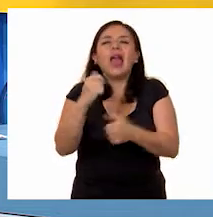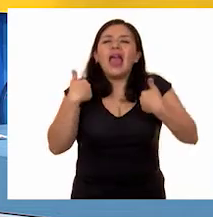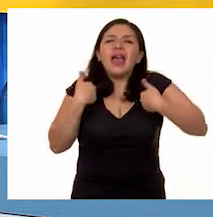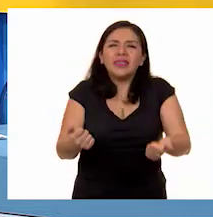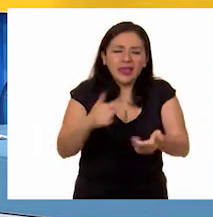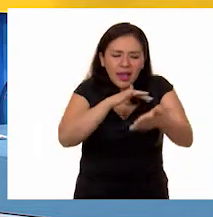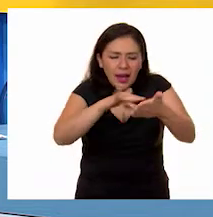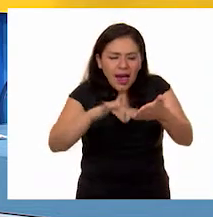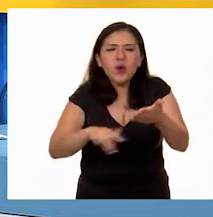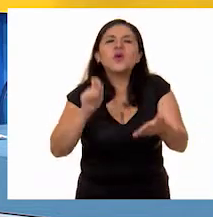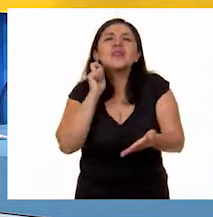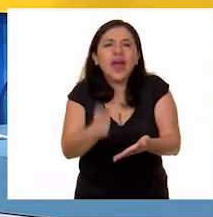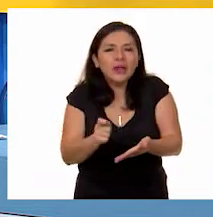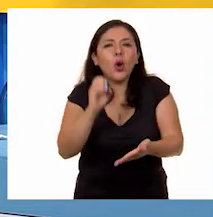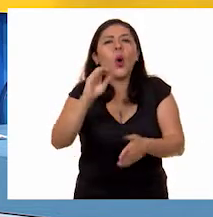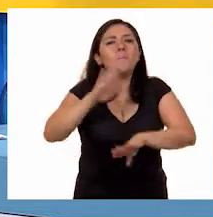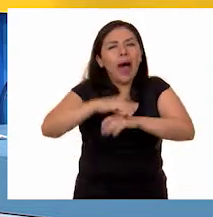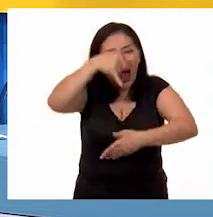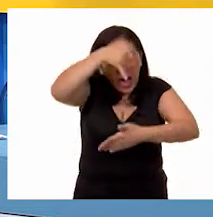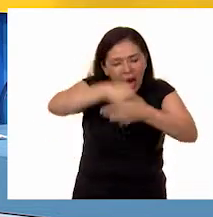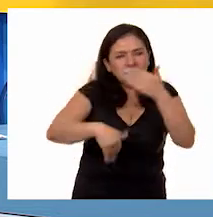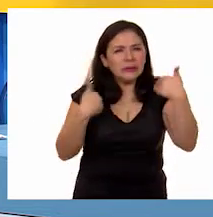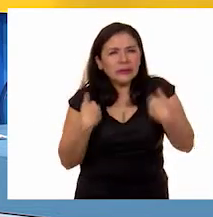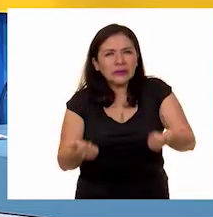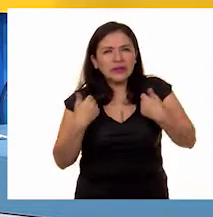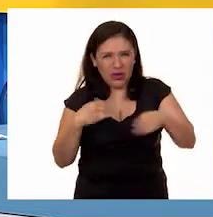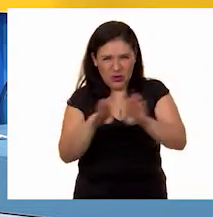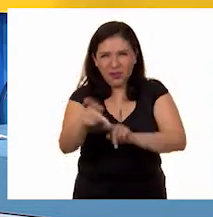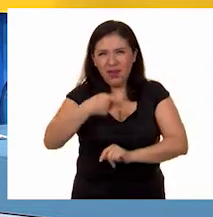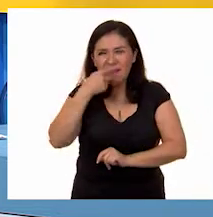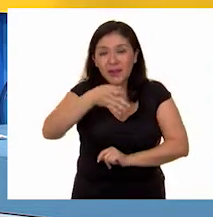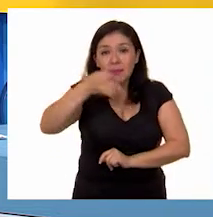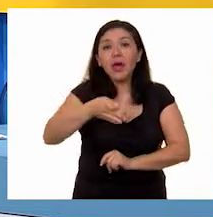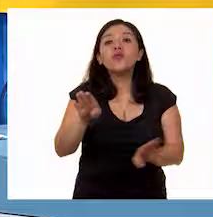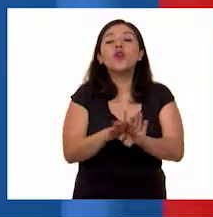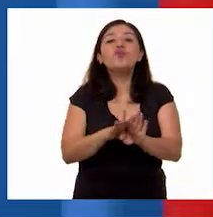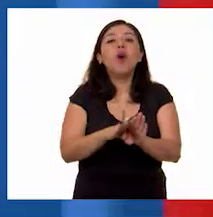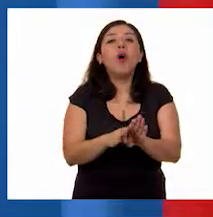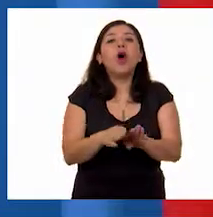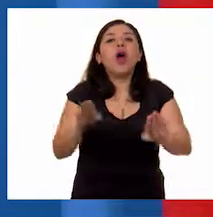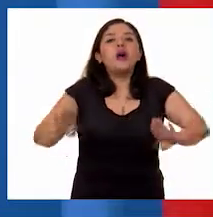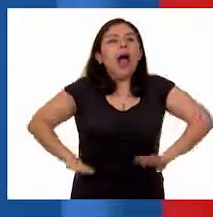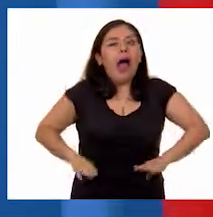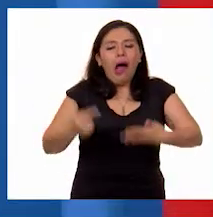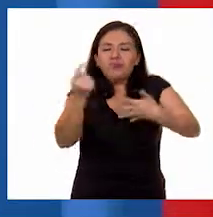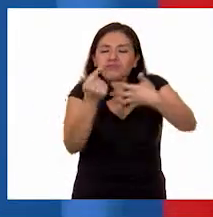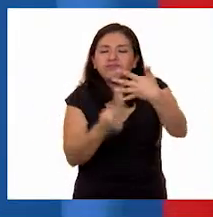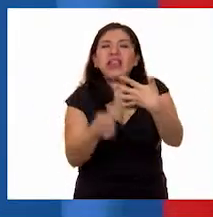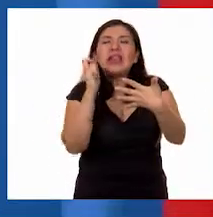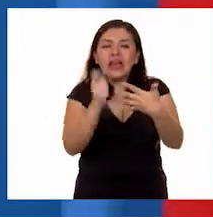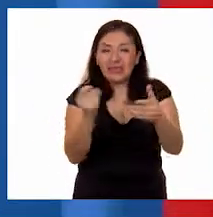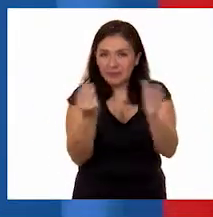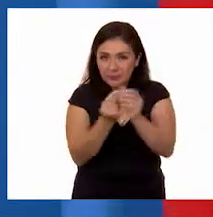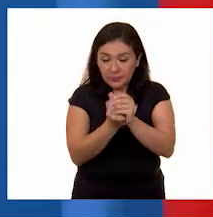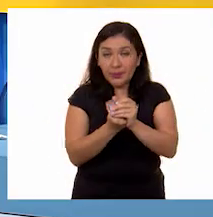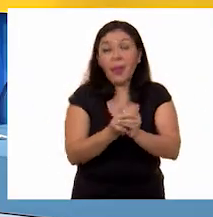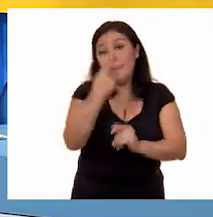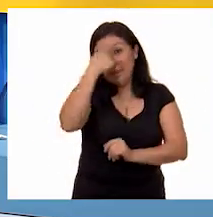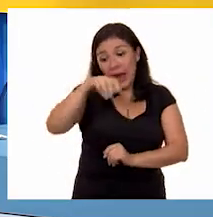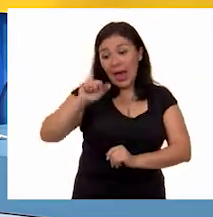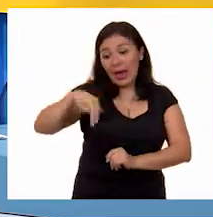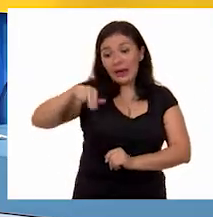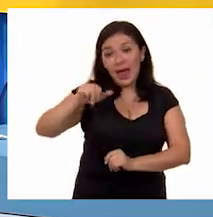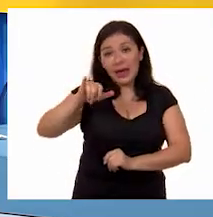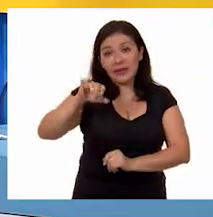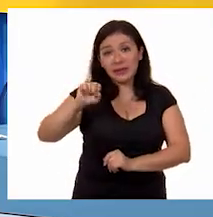la lectura, o profundizamos un poco, como lo dijiste, sobre algunos de sus elementos. El análisis de texto nos